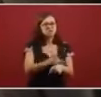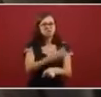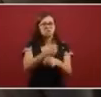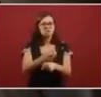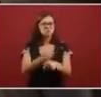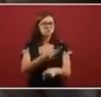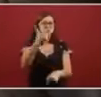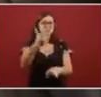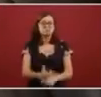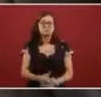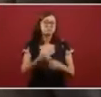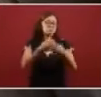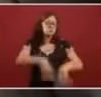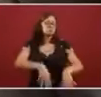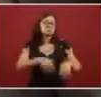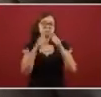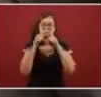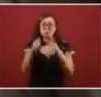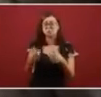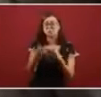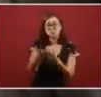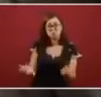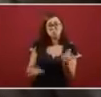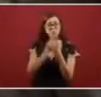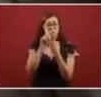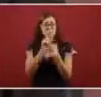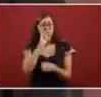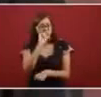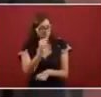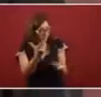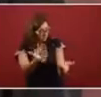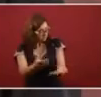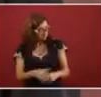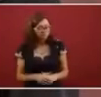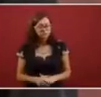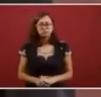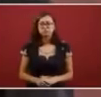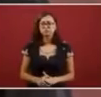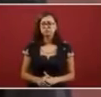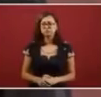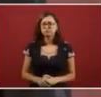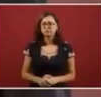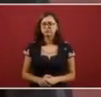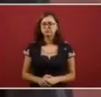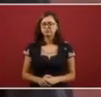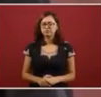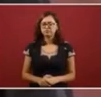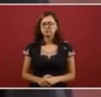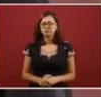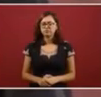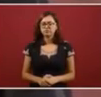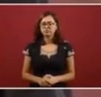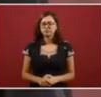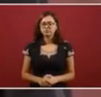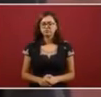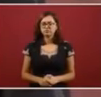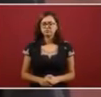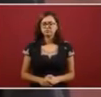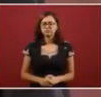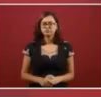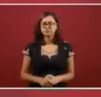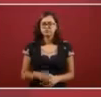cosas que se pierden en ellas y no resuelven los problemas que se plantean aquí. Nosotros tenemos la obligación de cumplir